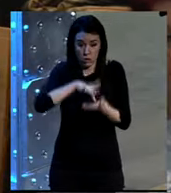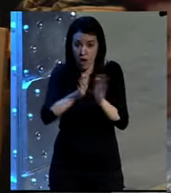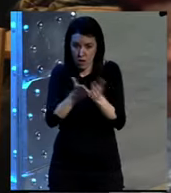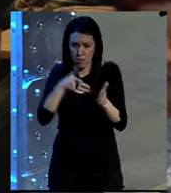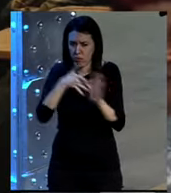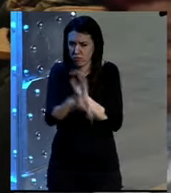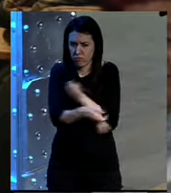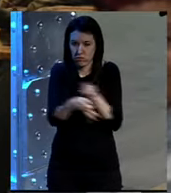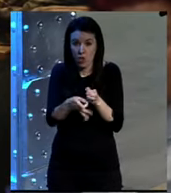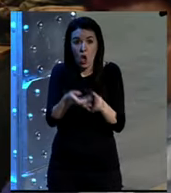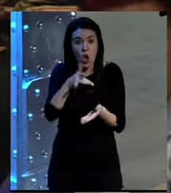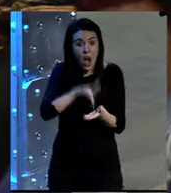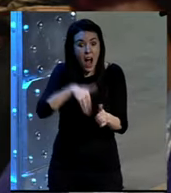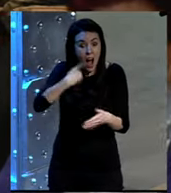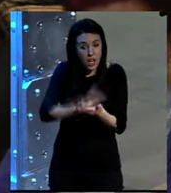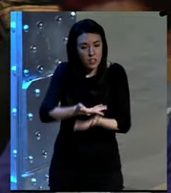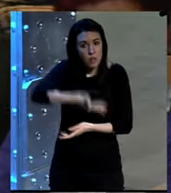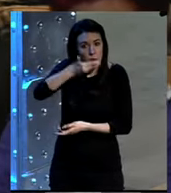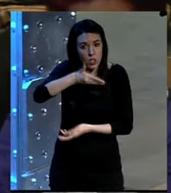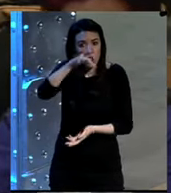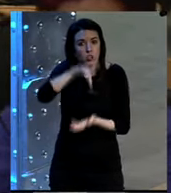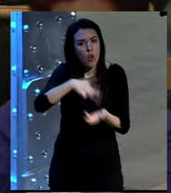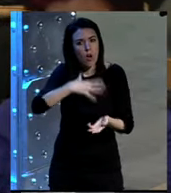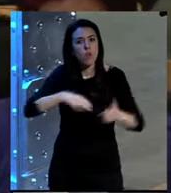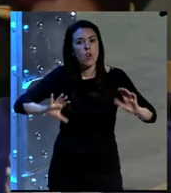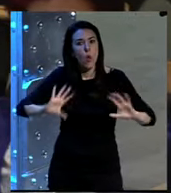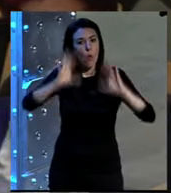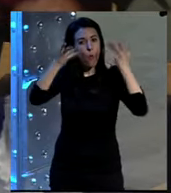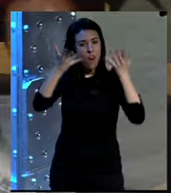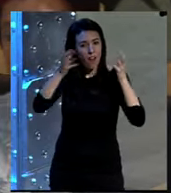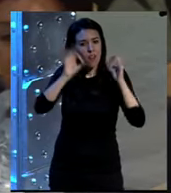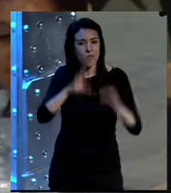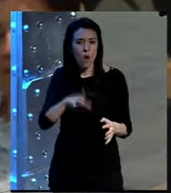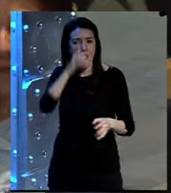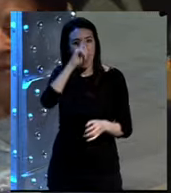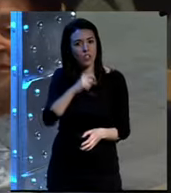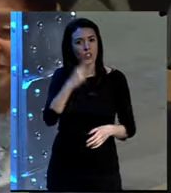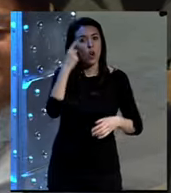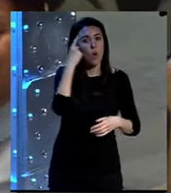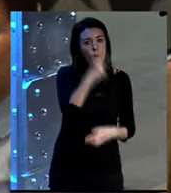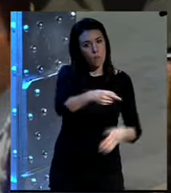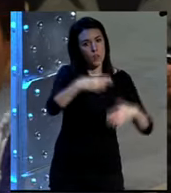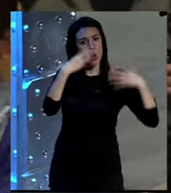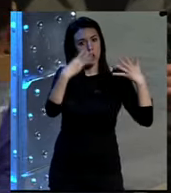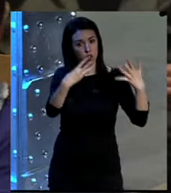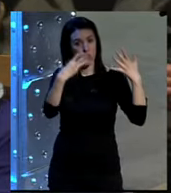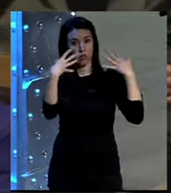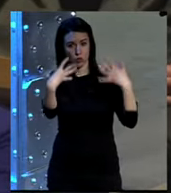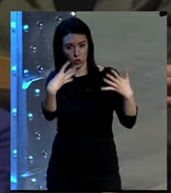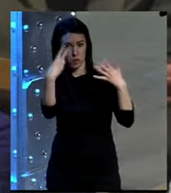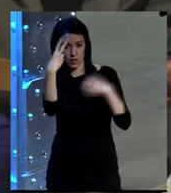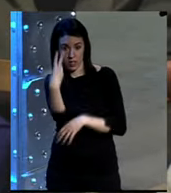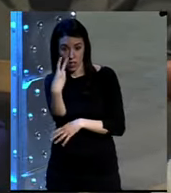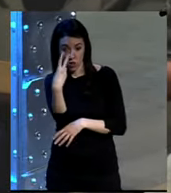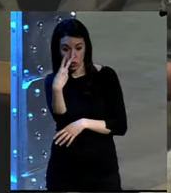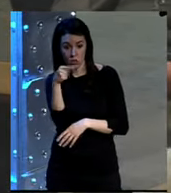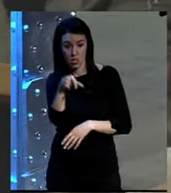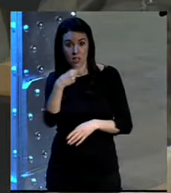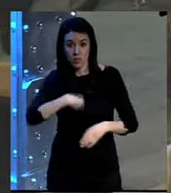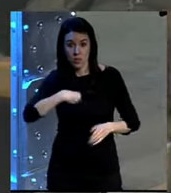explicado, que incluso pues llevó a cabo algunas huelgas, como la del año 1892,